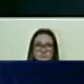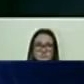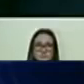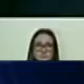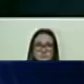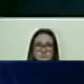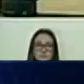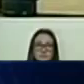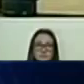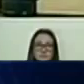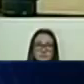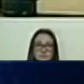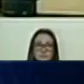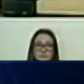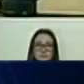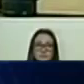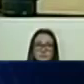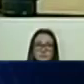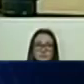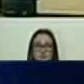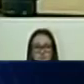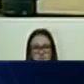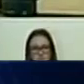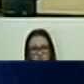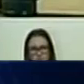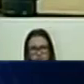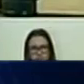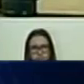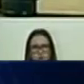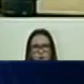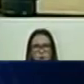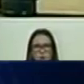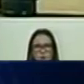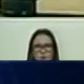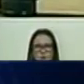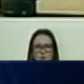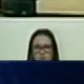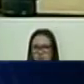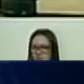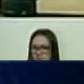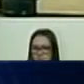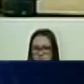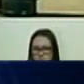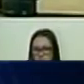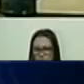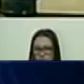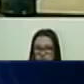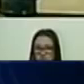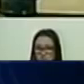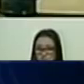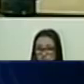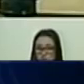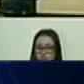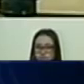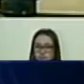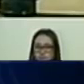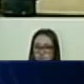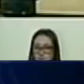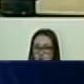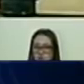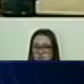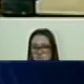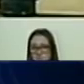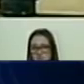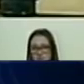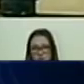Una camisa de fuerza que yo he roto y he creado condiciones nuevas para que la inversión fluya de sectores privados